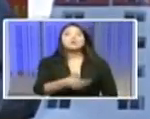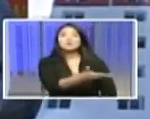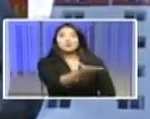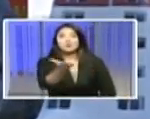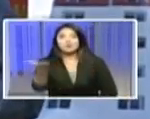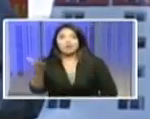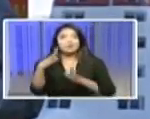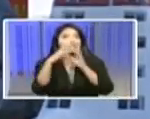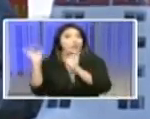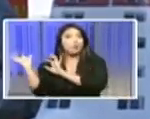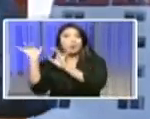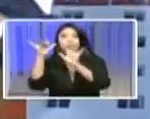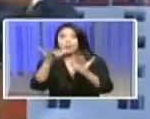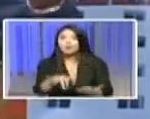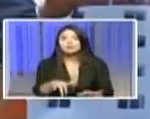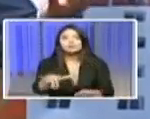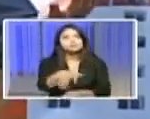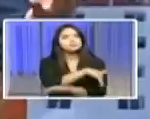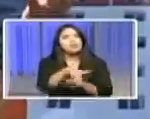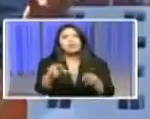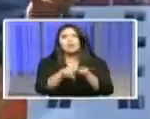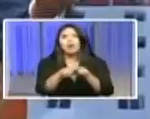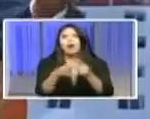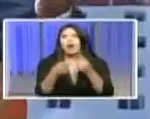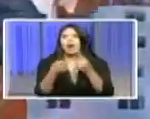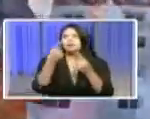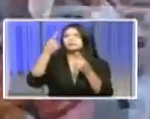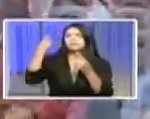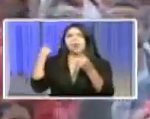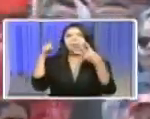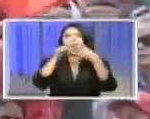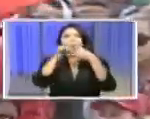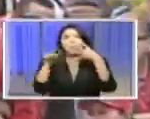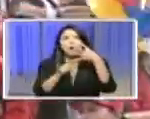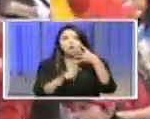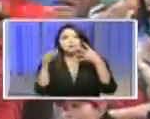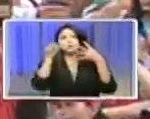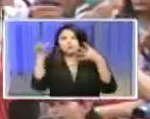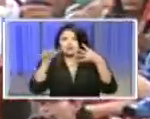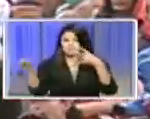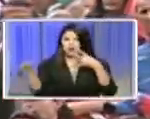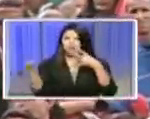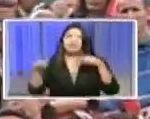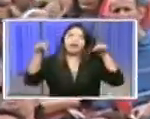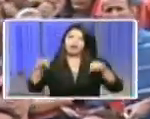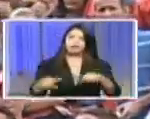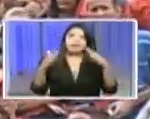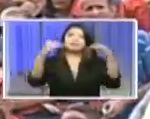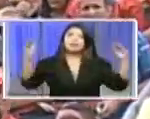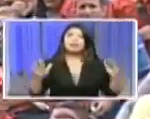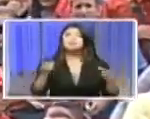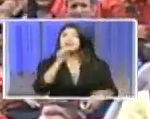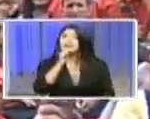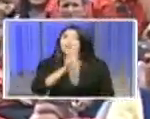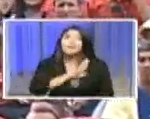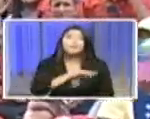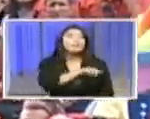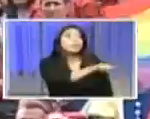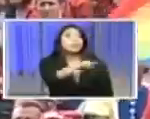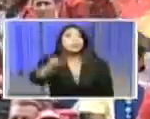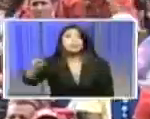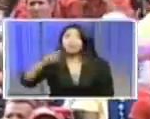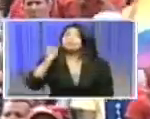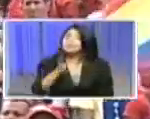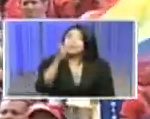salido como hace 4 semanas que los recibí aquí, en esta casa es de ustedes, ¿oyeron? Tienen